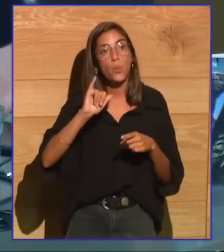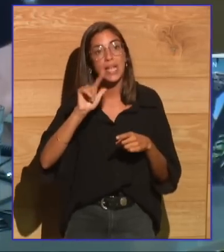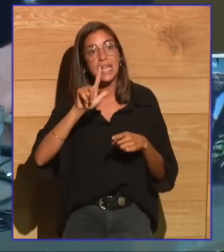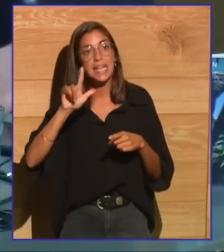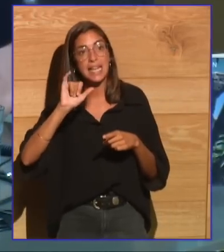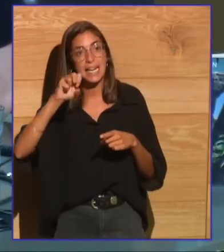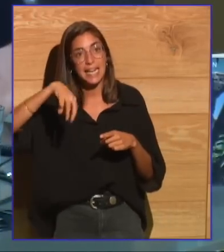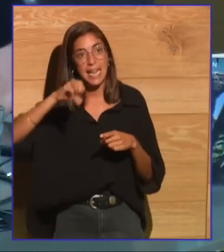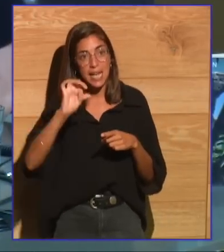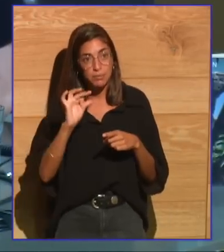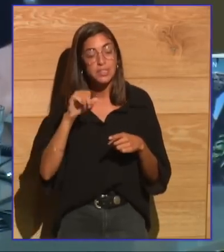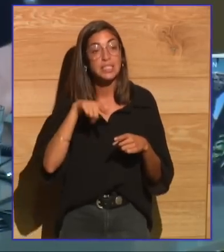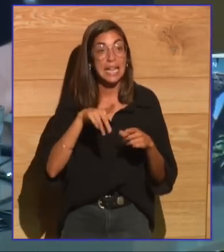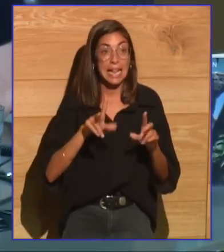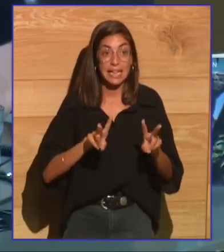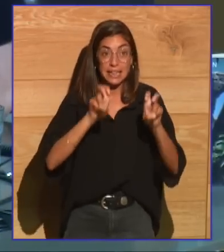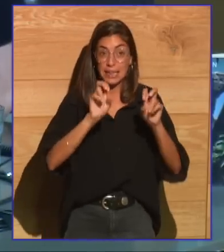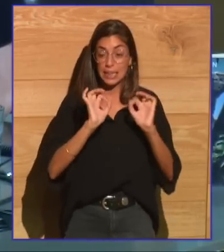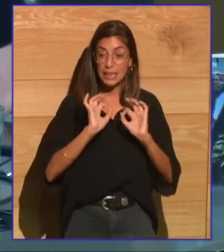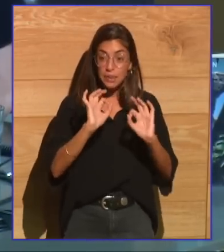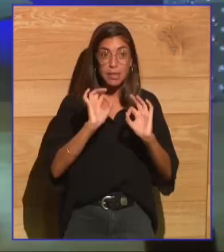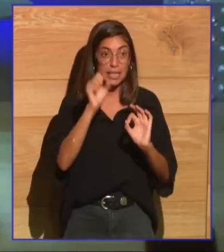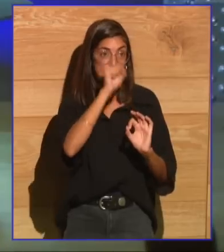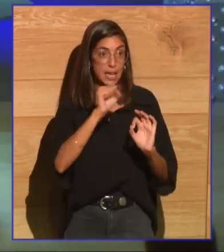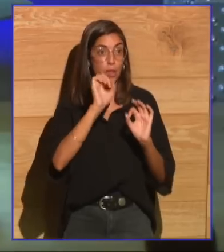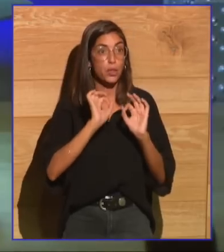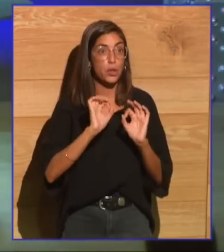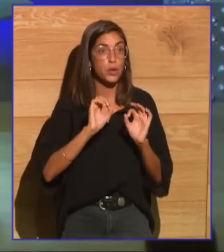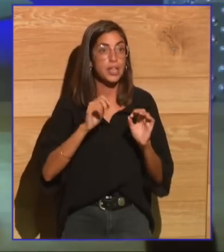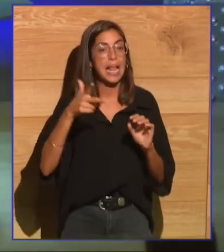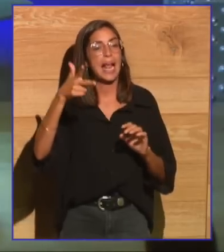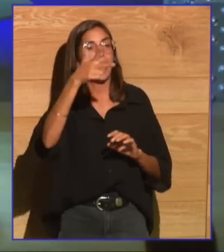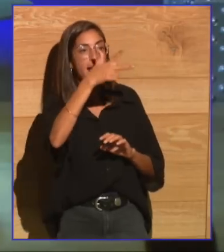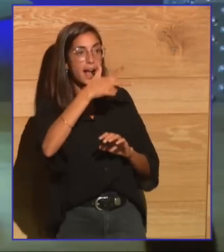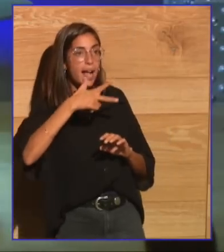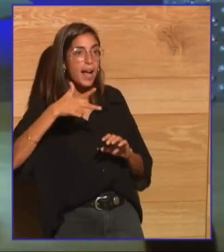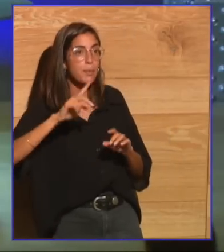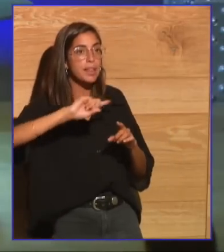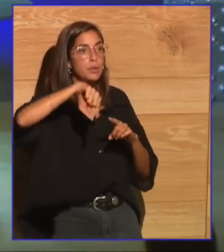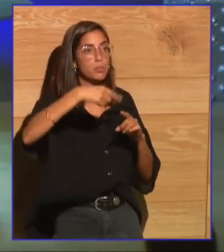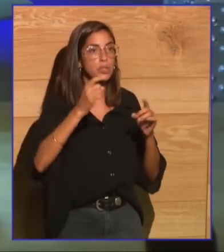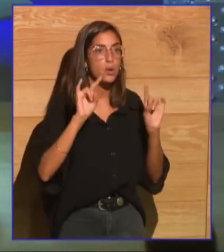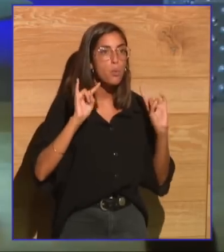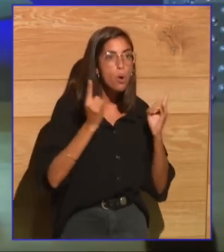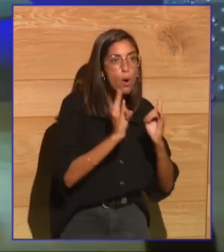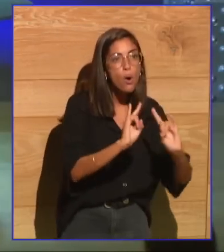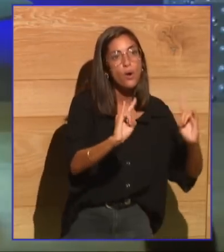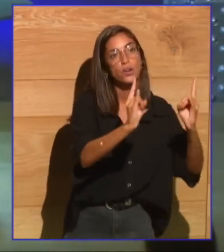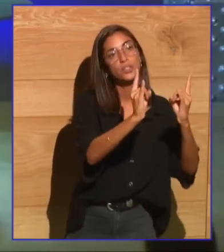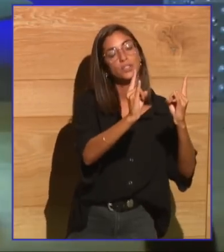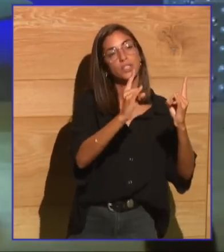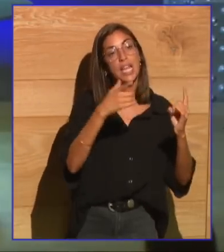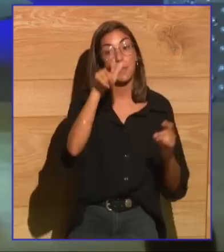inicial sin más cuando se siente después la cámara y vemos el bosque y vemos a los